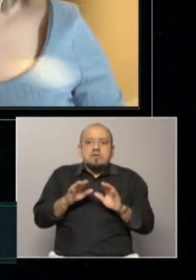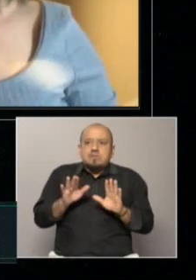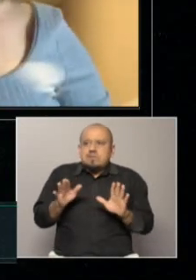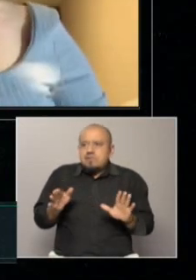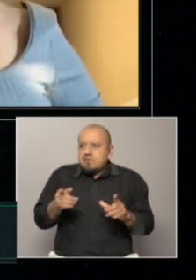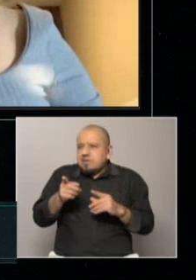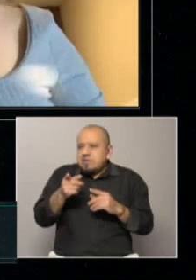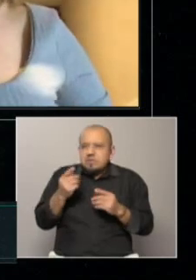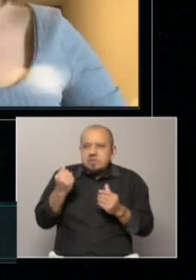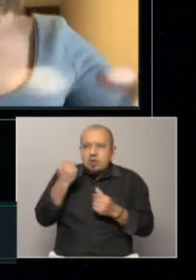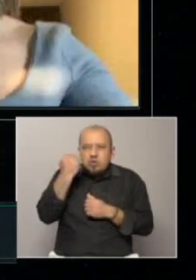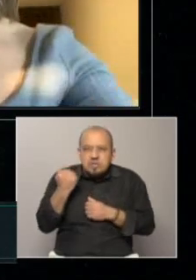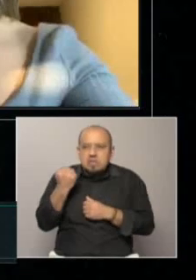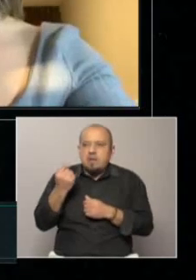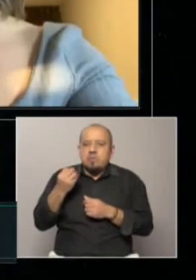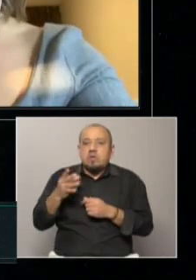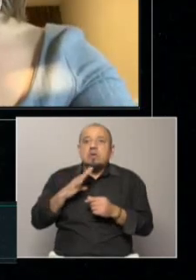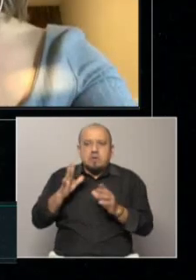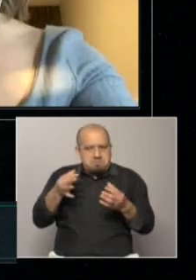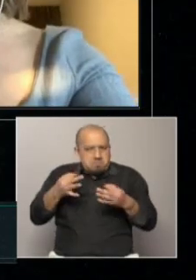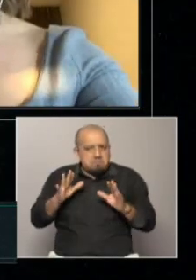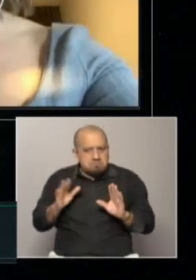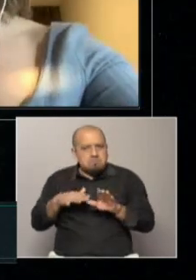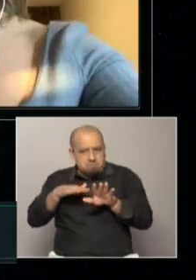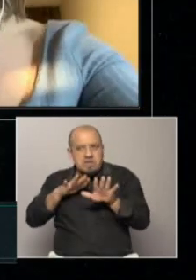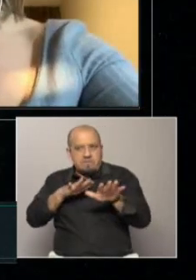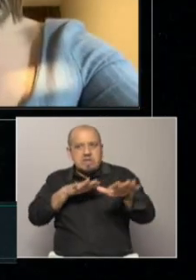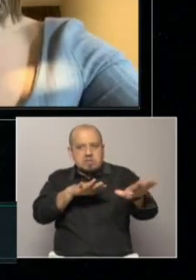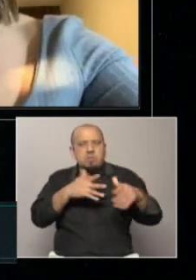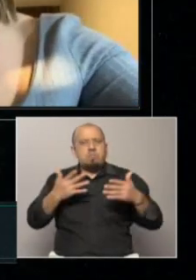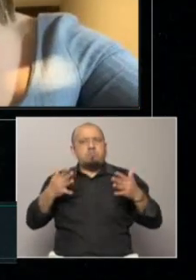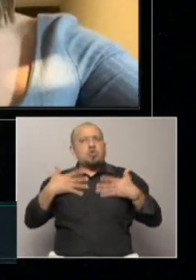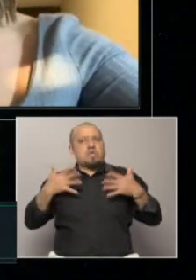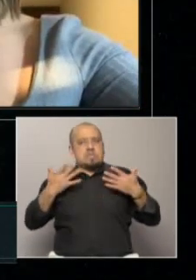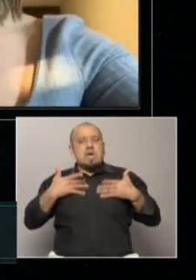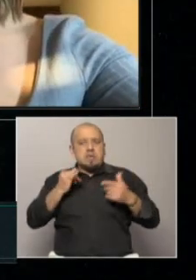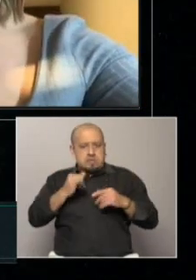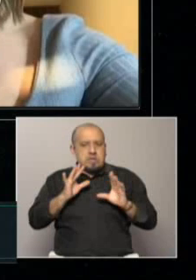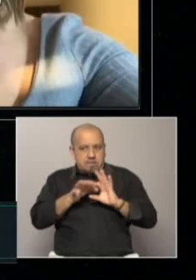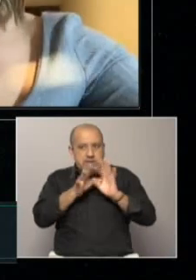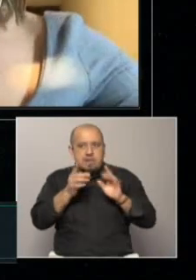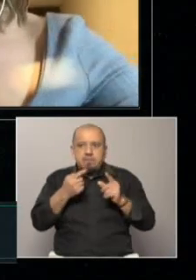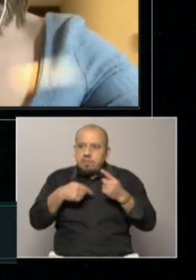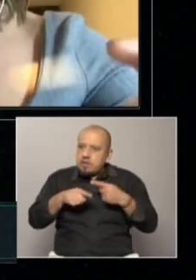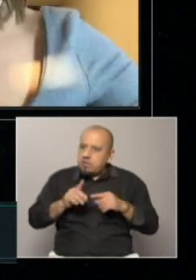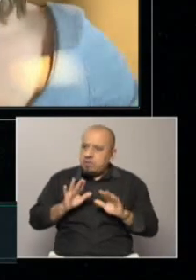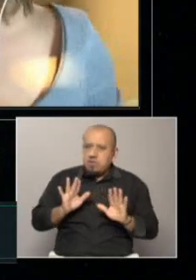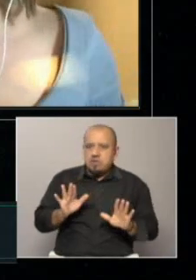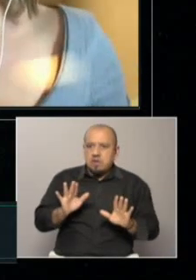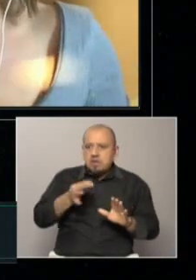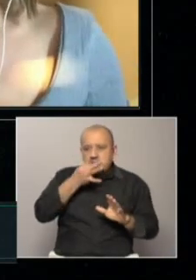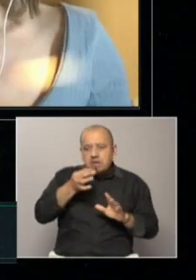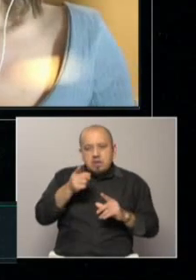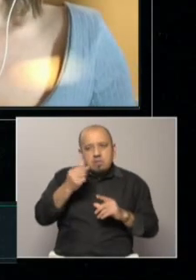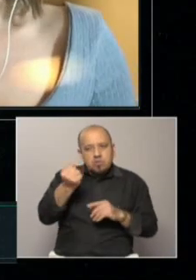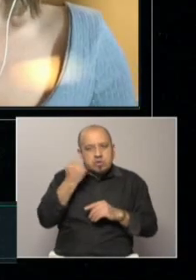de mucho egoísmo, porque a mí me parece perfecto manifestarse y decir lo que uno piensa y vivimos en libertad y en democracia. Pero dijiste algo que es